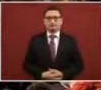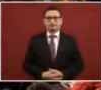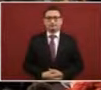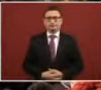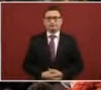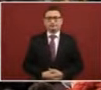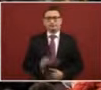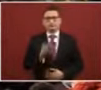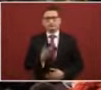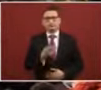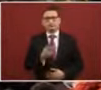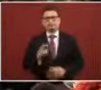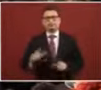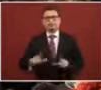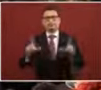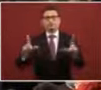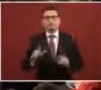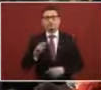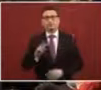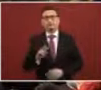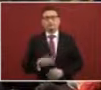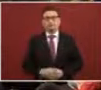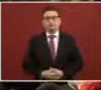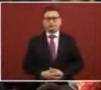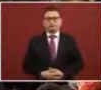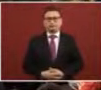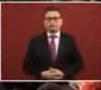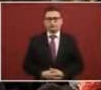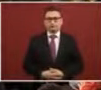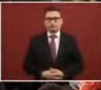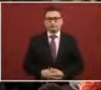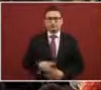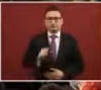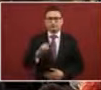Pues ese es el doctor Víctor Manuel Toledo,